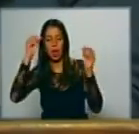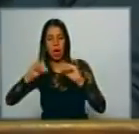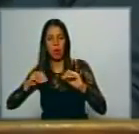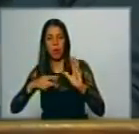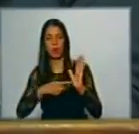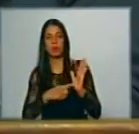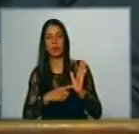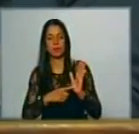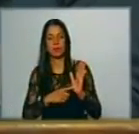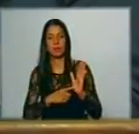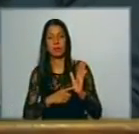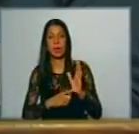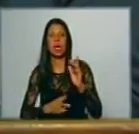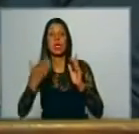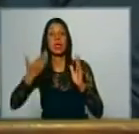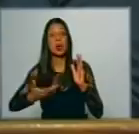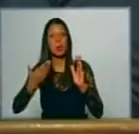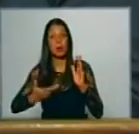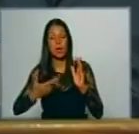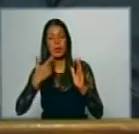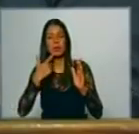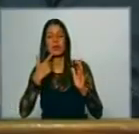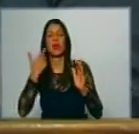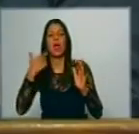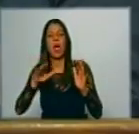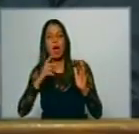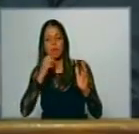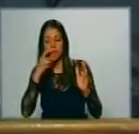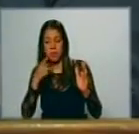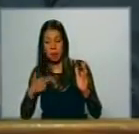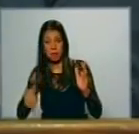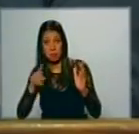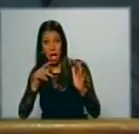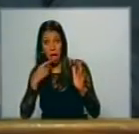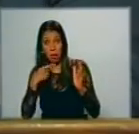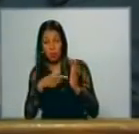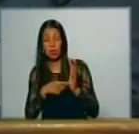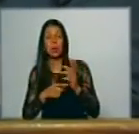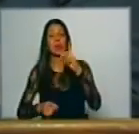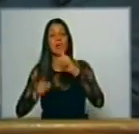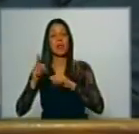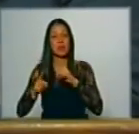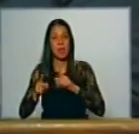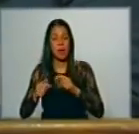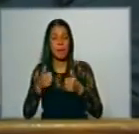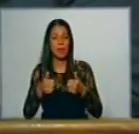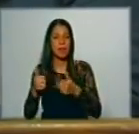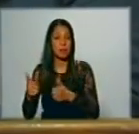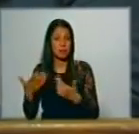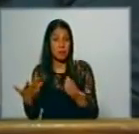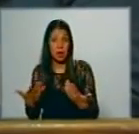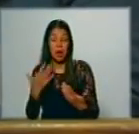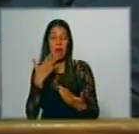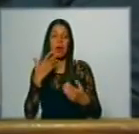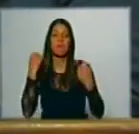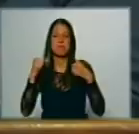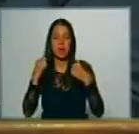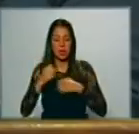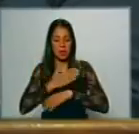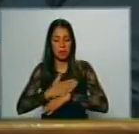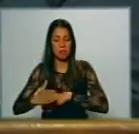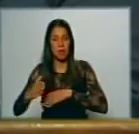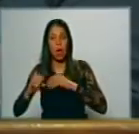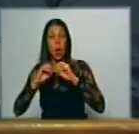servicios hagan mérito para presumirse válidos, según los criterios comúnmente aplicados por el